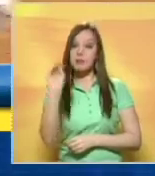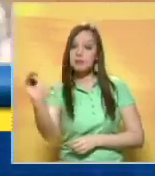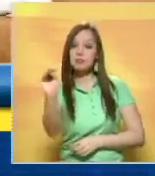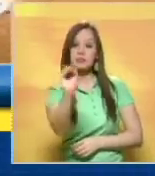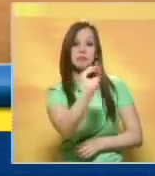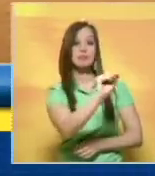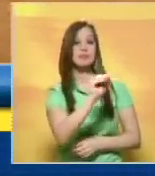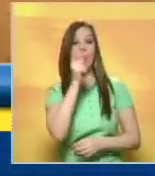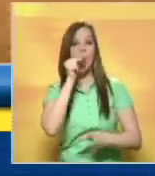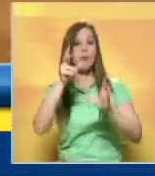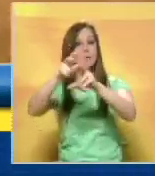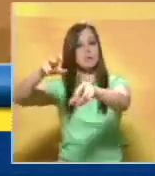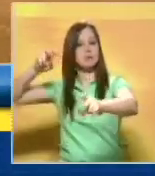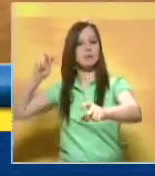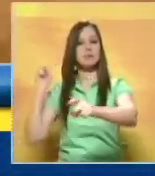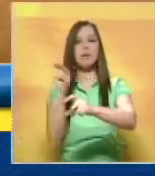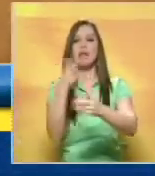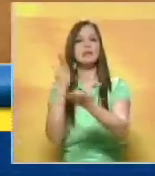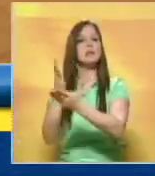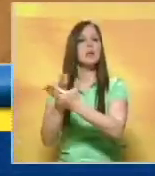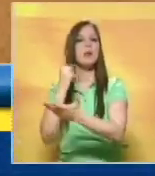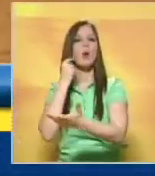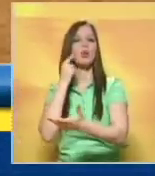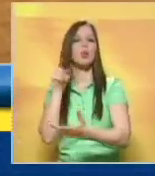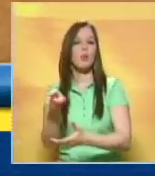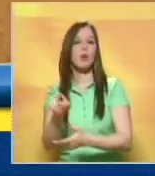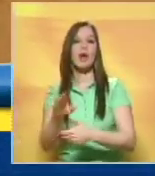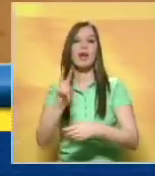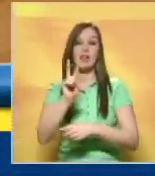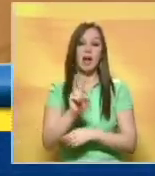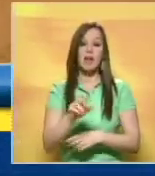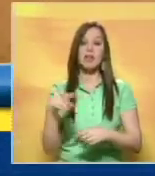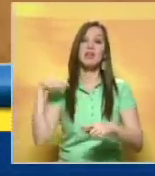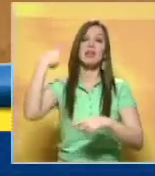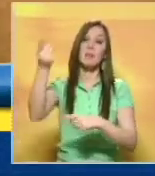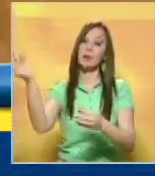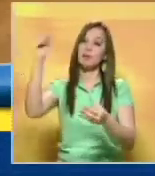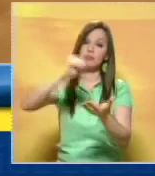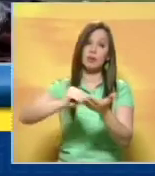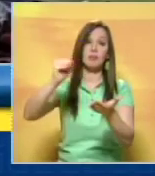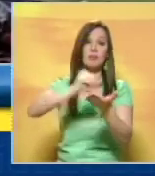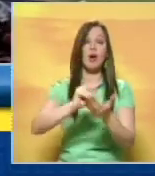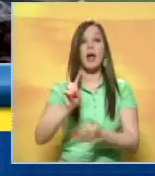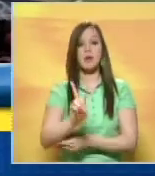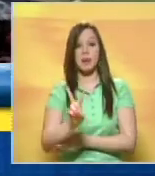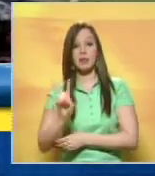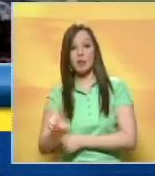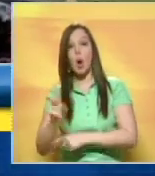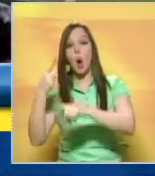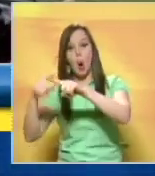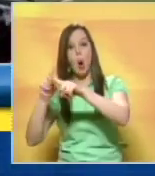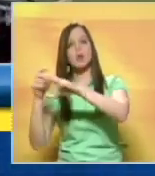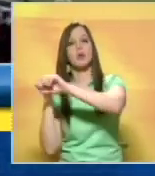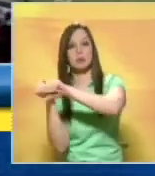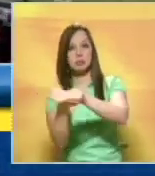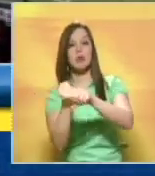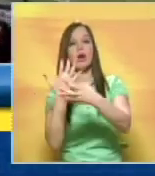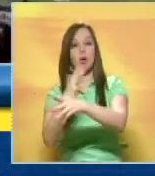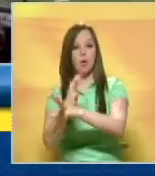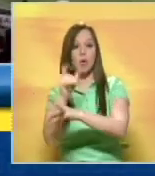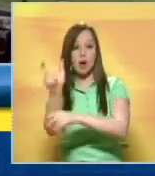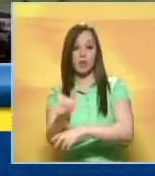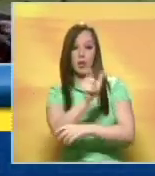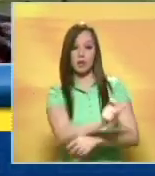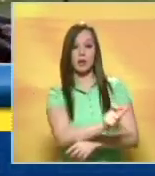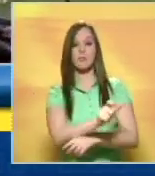acudirán lanzadores y receptores como de costumbre. Desde el 22 se sumarán los jugadores de posición. Los entrenamientos serán dirigidos por los técnicos Leonel